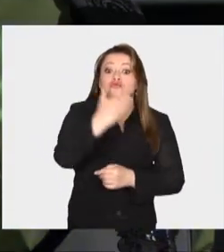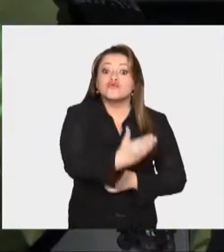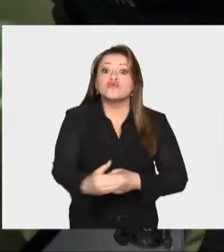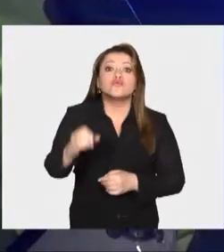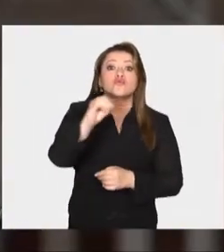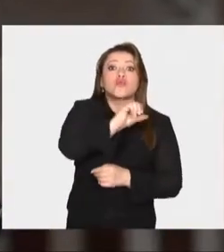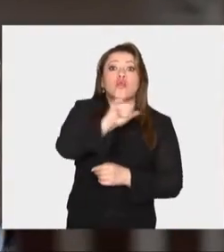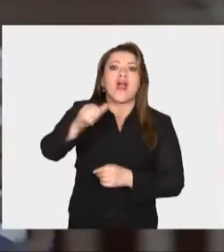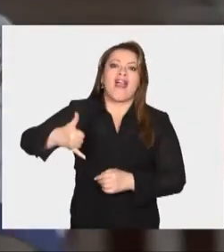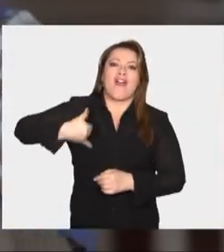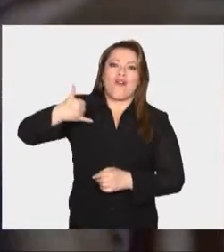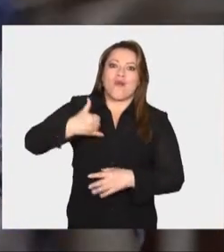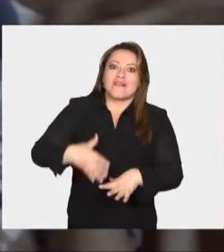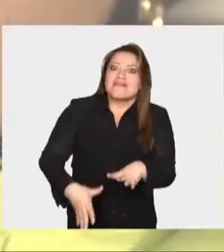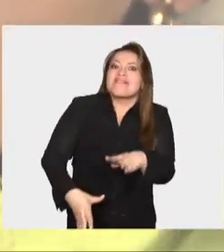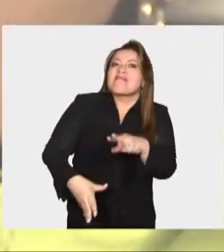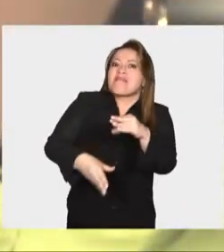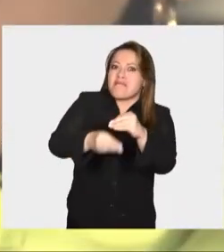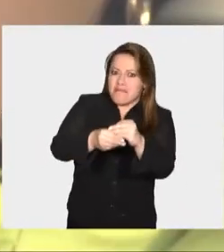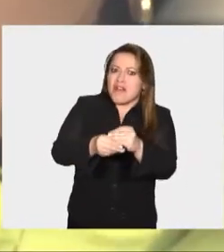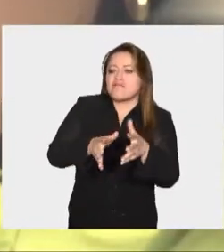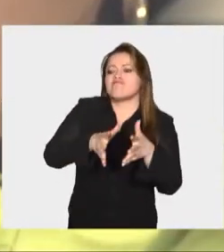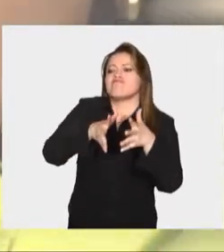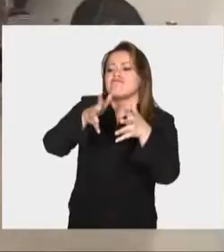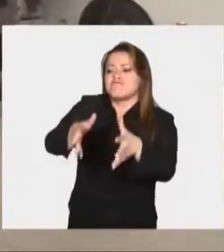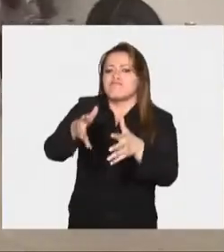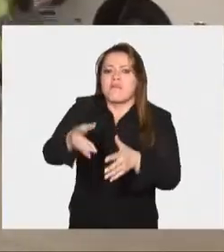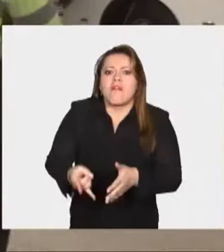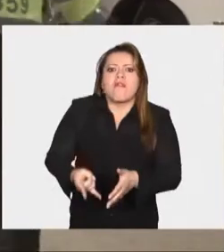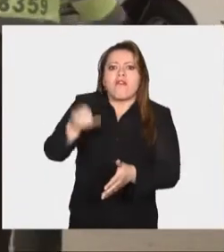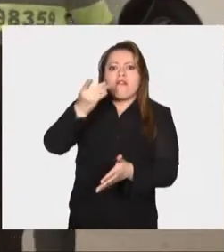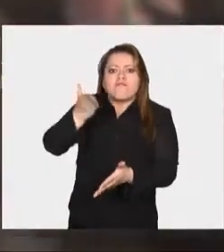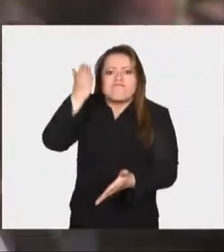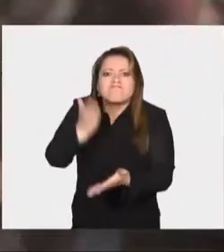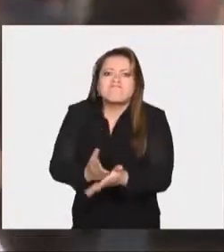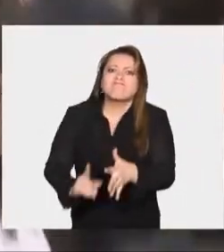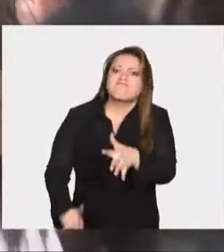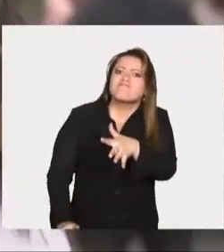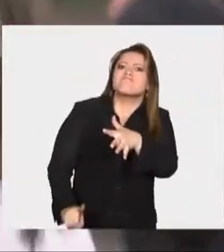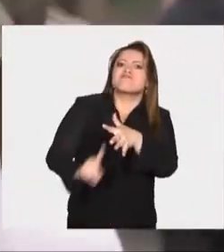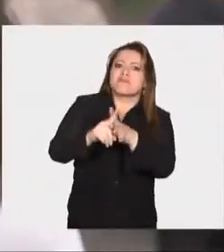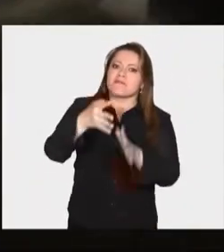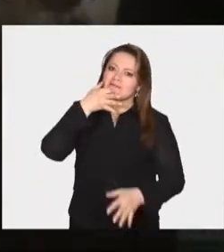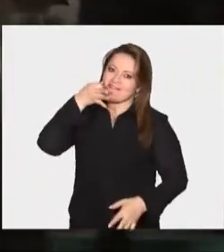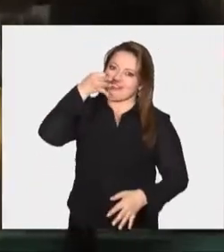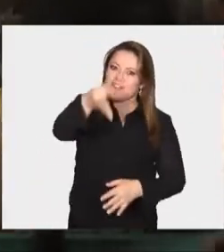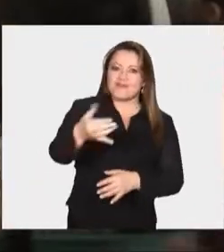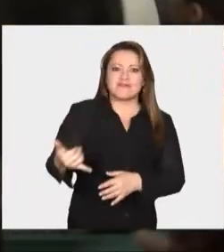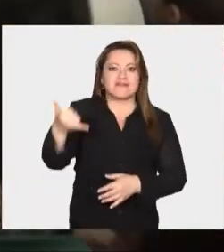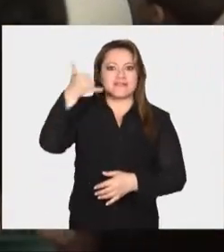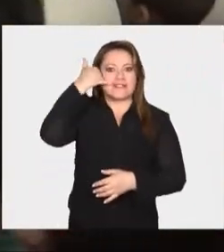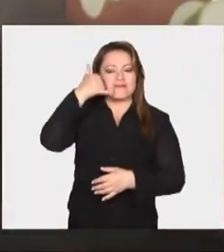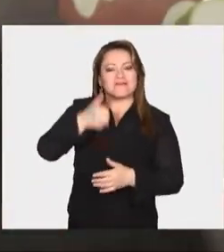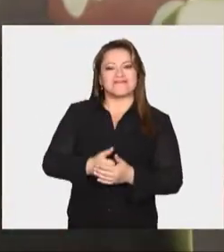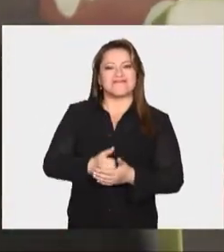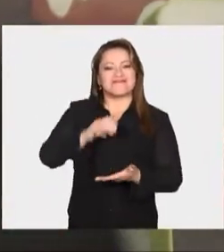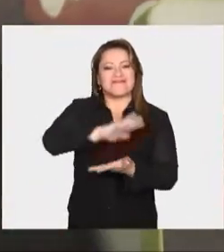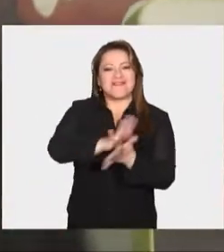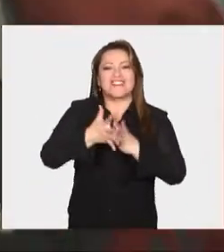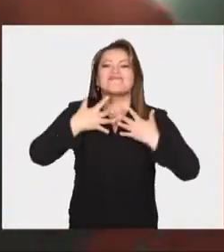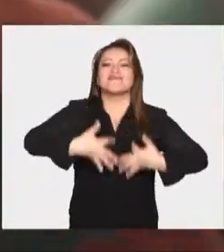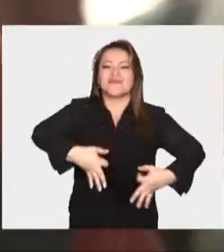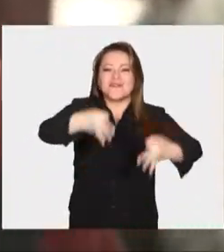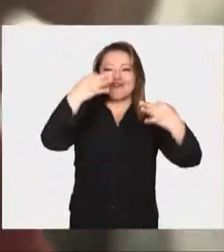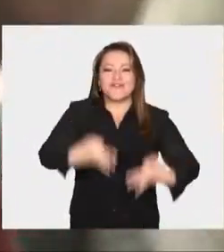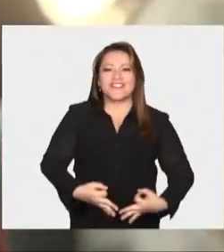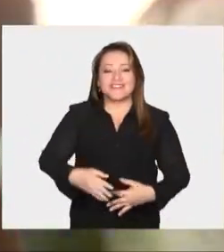Que protege a nuestros niños, niñas y adolescentes, convencidos que la prevención y sensibilización es la clave de su